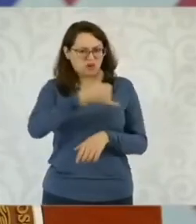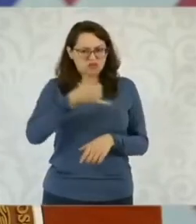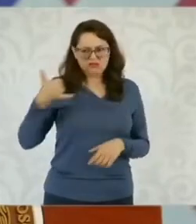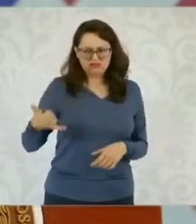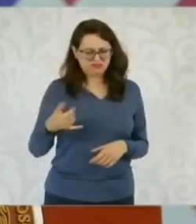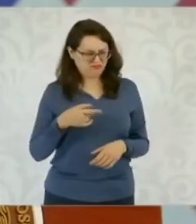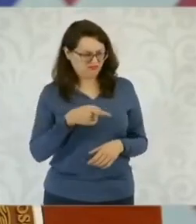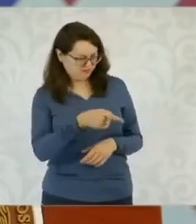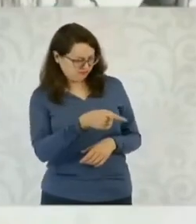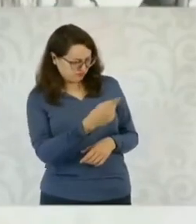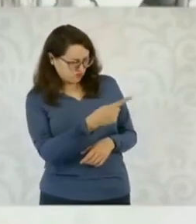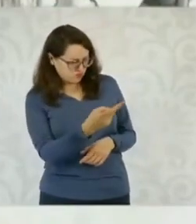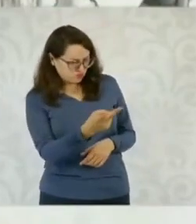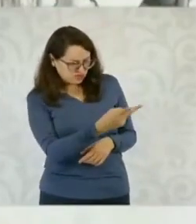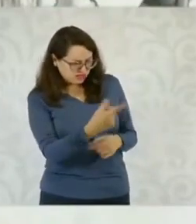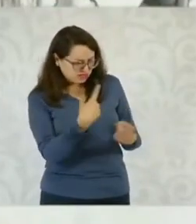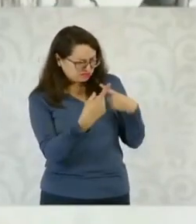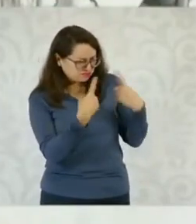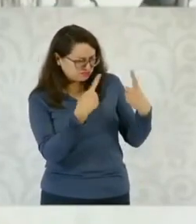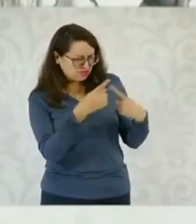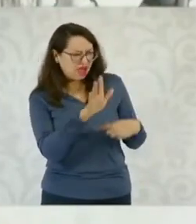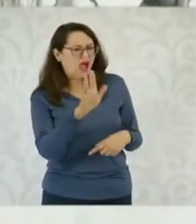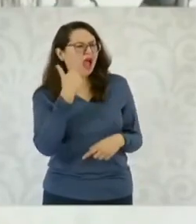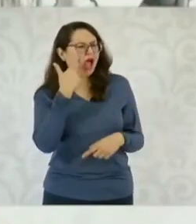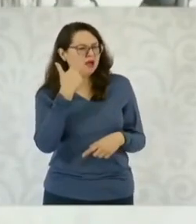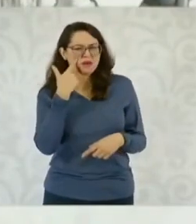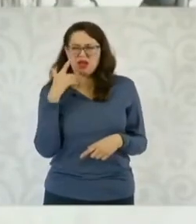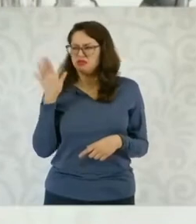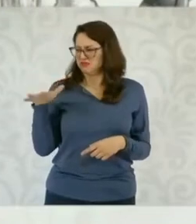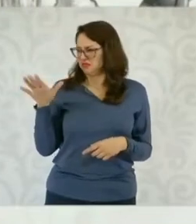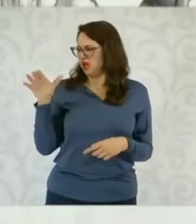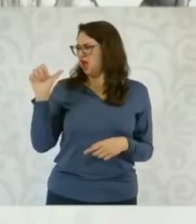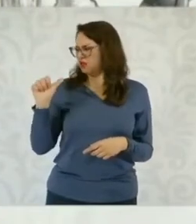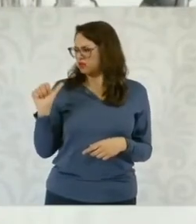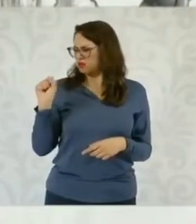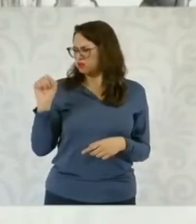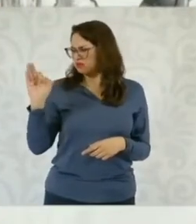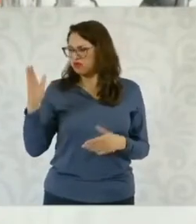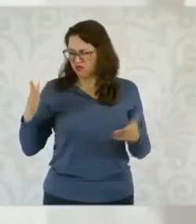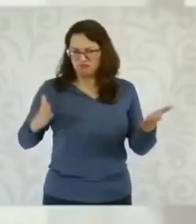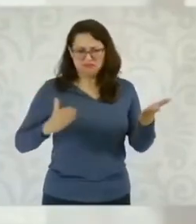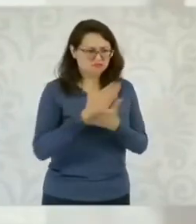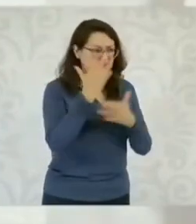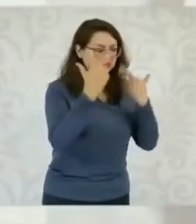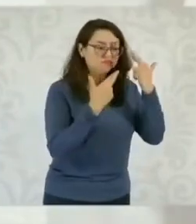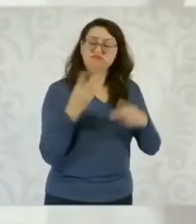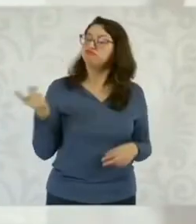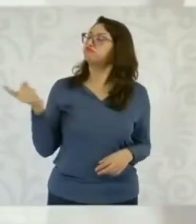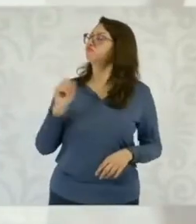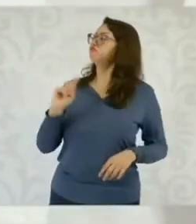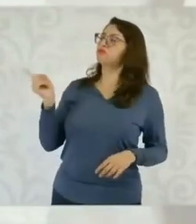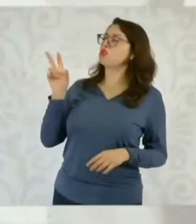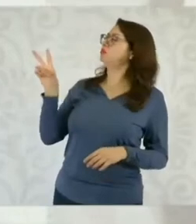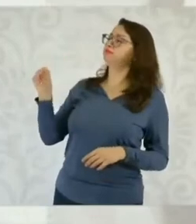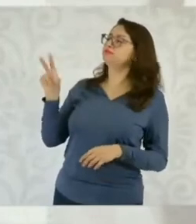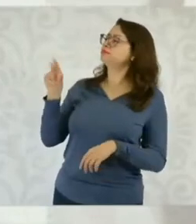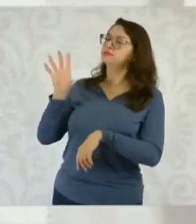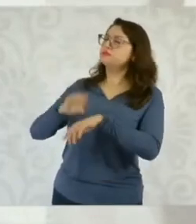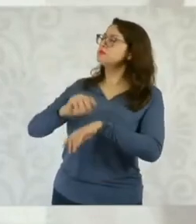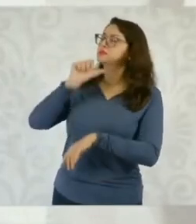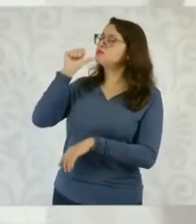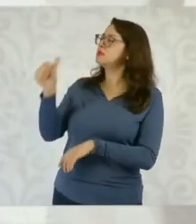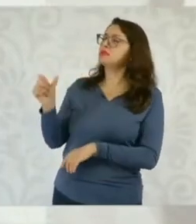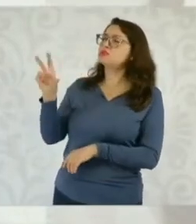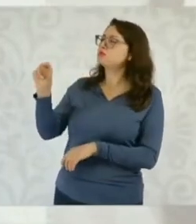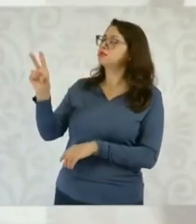Federación a revisar lo que hay en el Infonavit, y estos dos se ponían de acuerdo y decían, no, fíjense que aquí no entra la Auditoría Superior de la